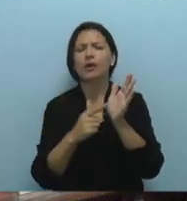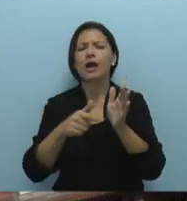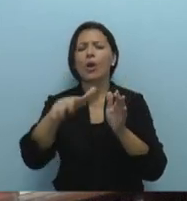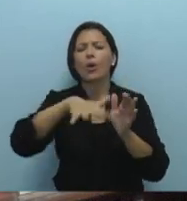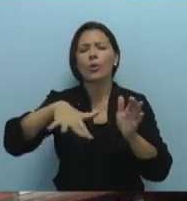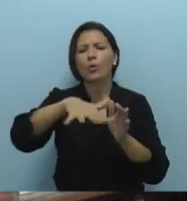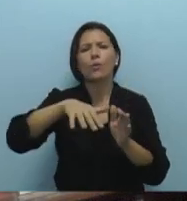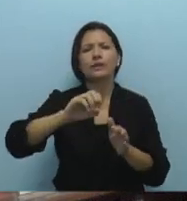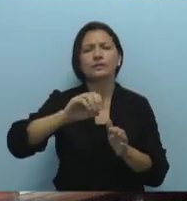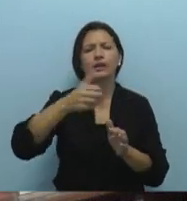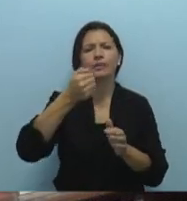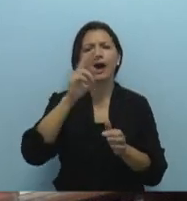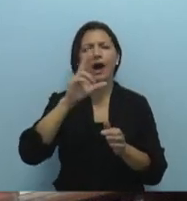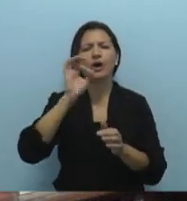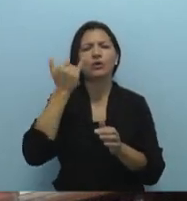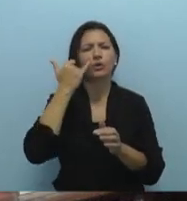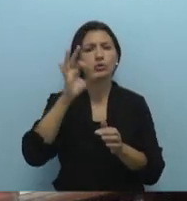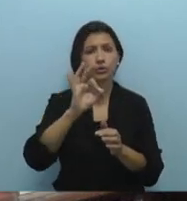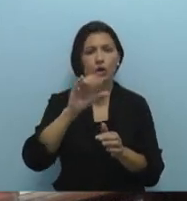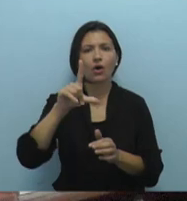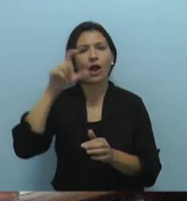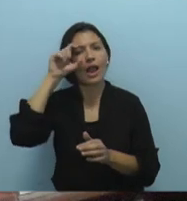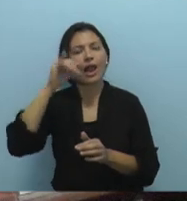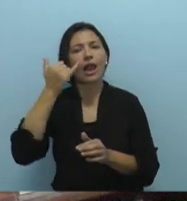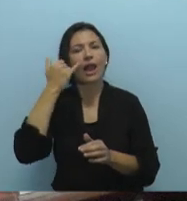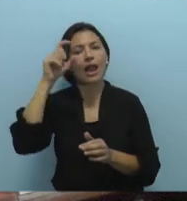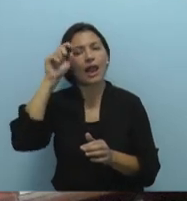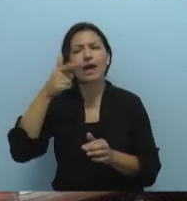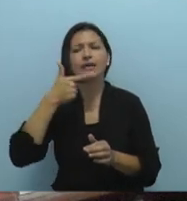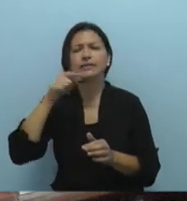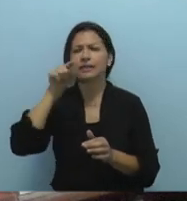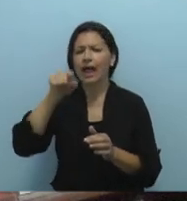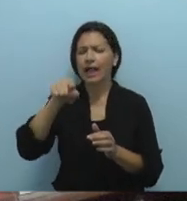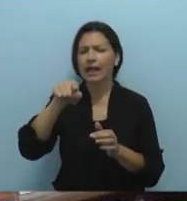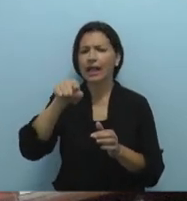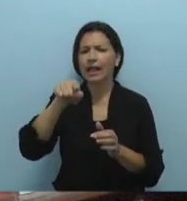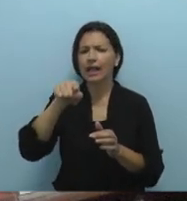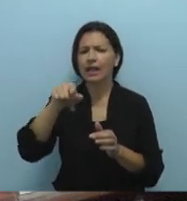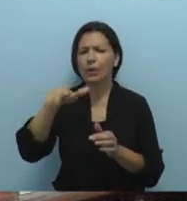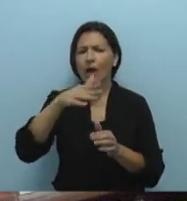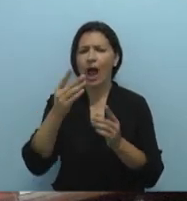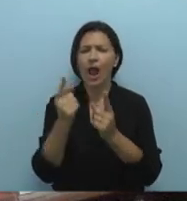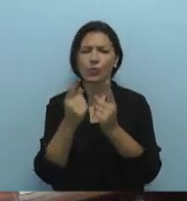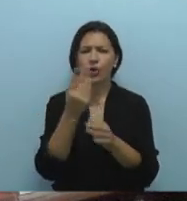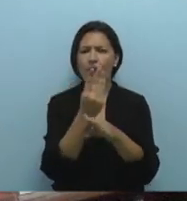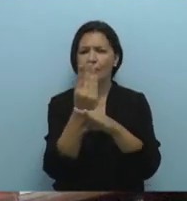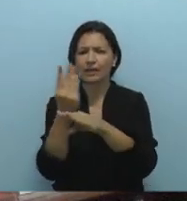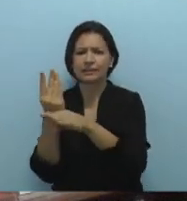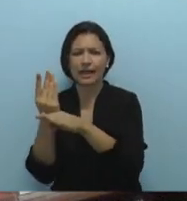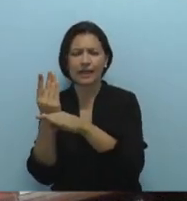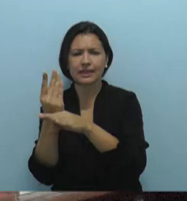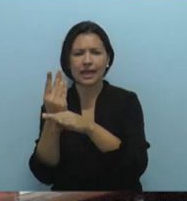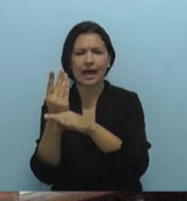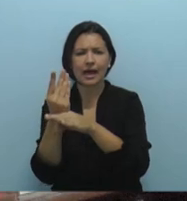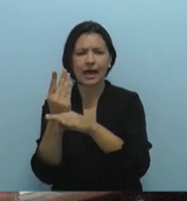localidad de Rosoleses ante la destitución, el apartamiento ilegal y antidemocrático del representante de la minoría que fue votado por